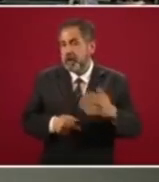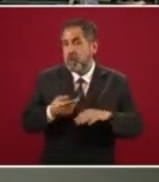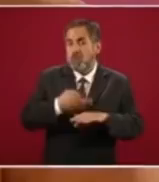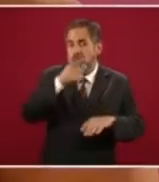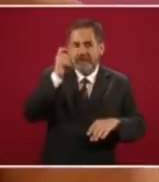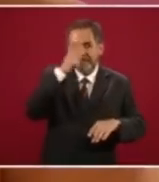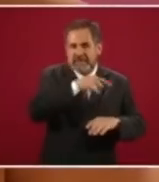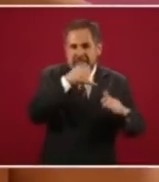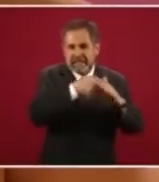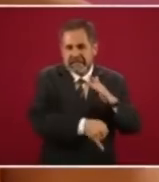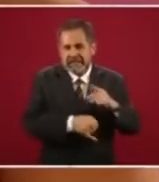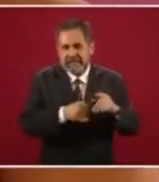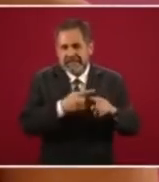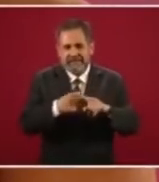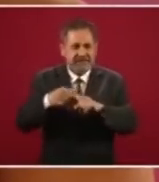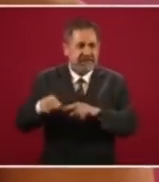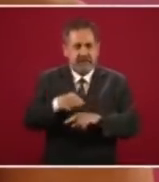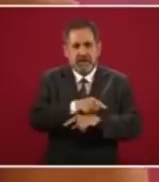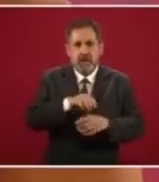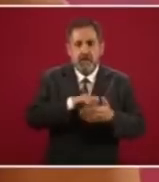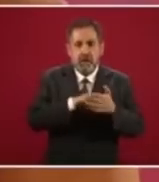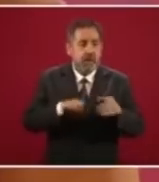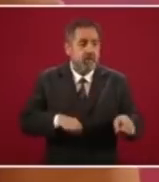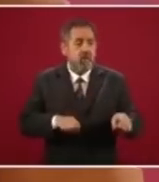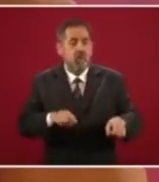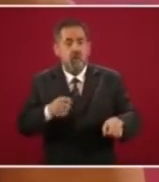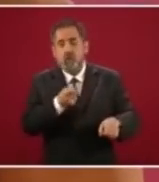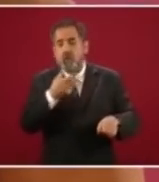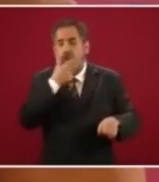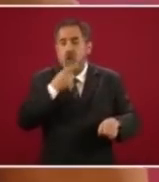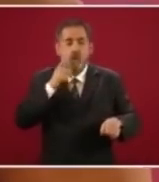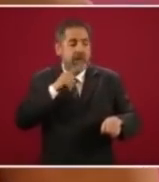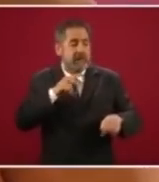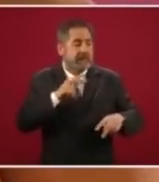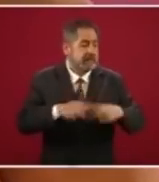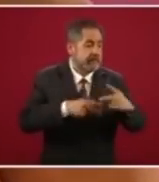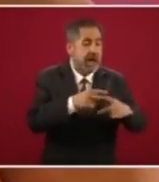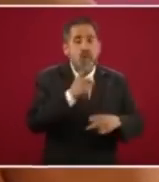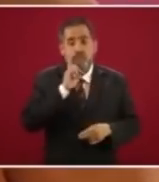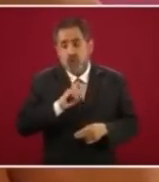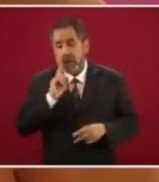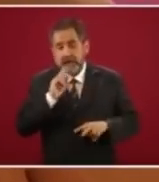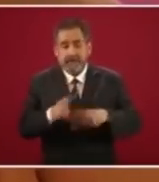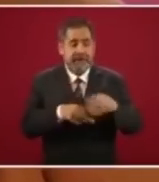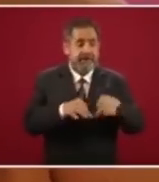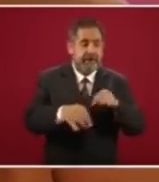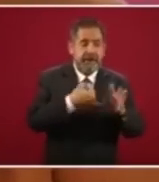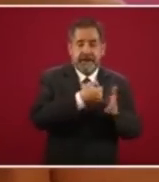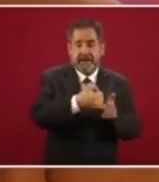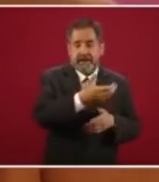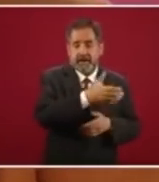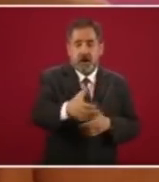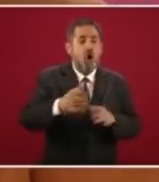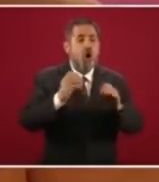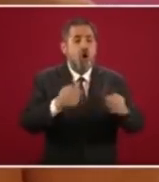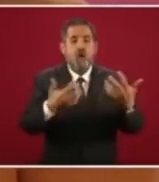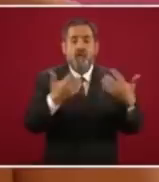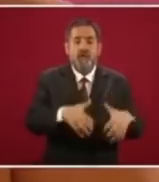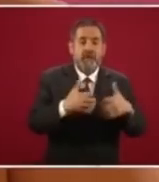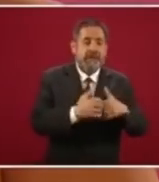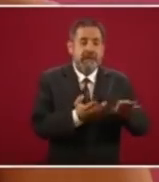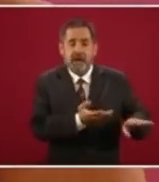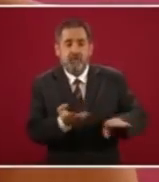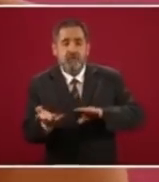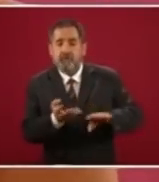profundizan más en ciertos sectores, tal es el caso de jornaleros, incluso de las mujeres que trabajan en la maquila. ¿Referente a